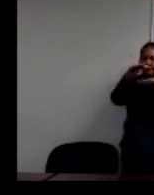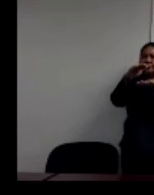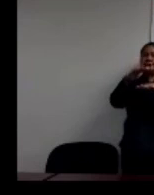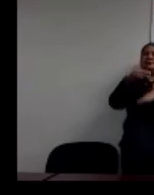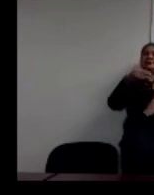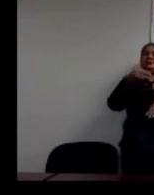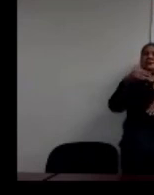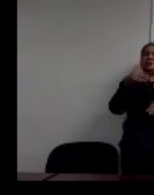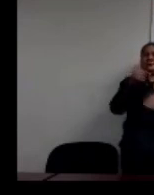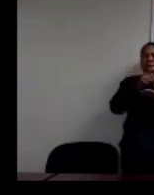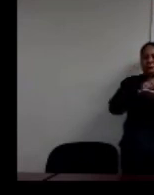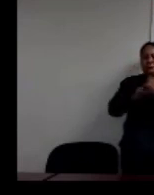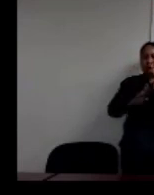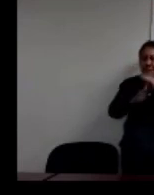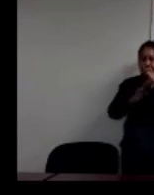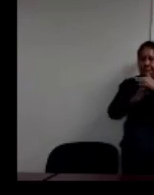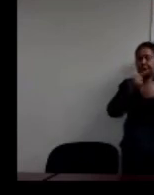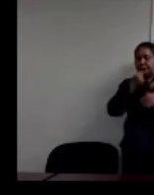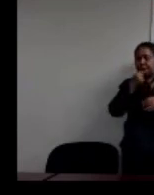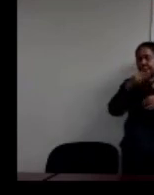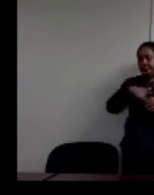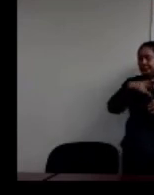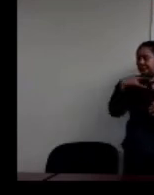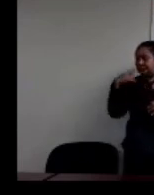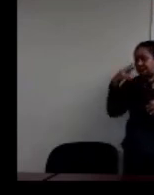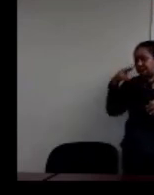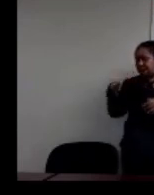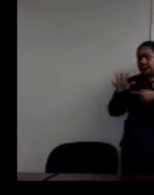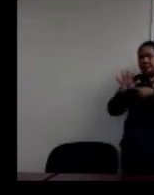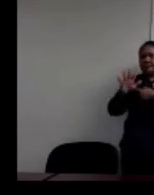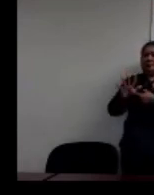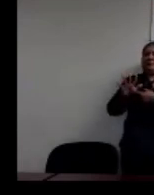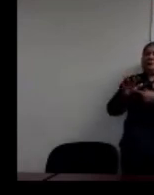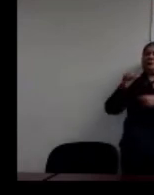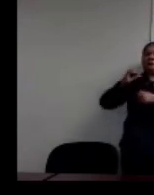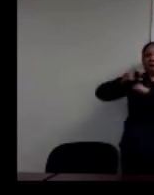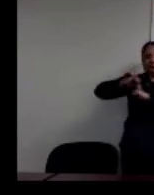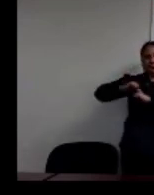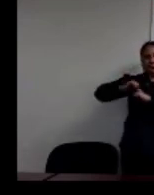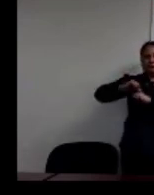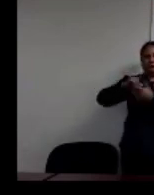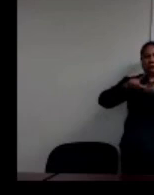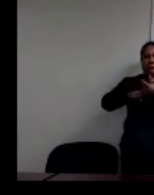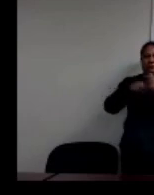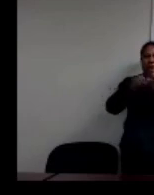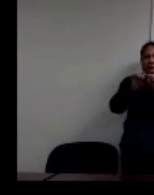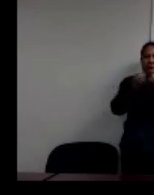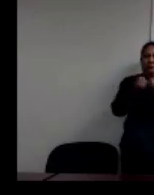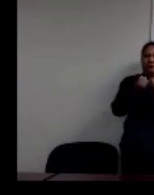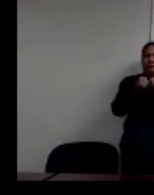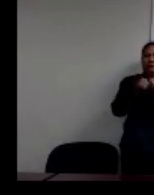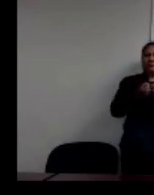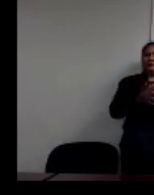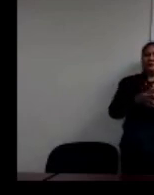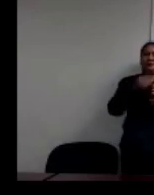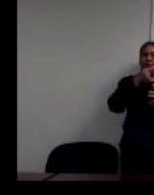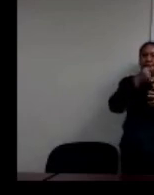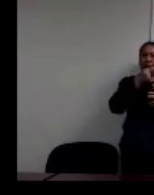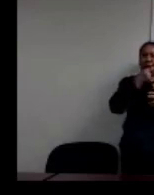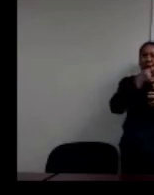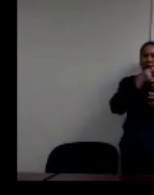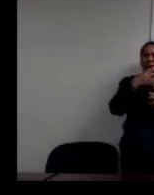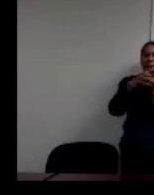alrededor de los escritorios y el niño siente la presencia de autoridad dentro del aula y eso condiciona que el